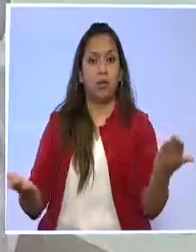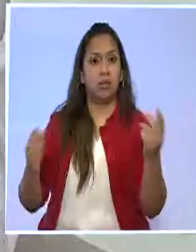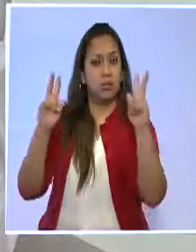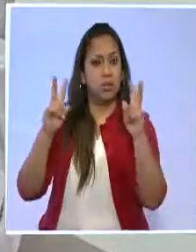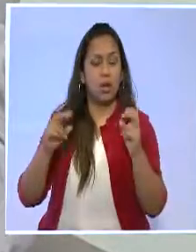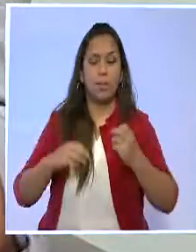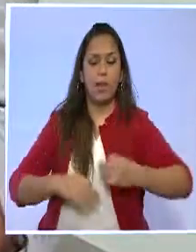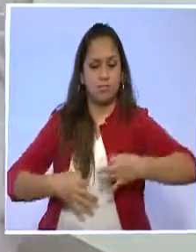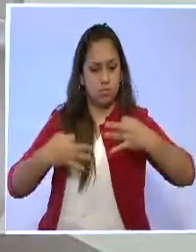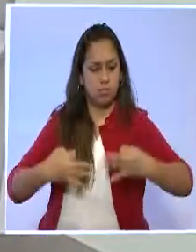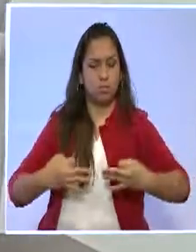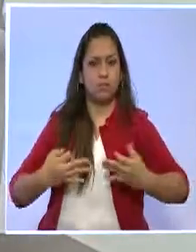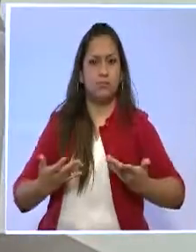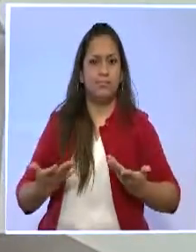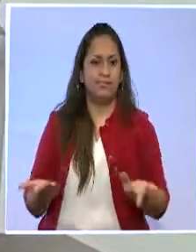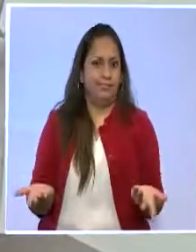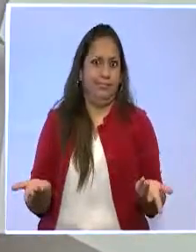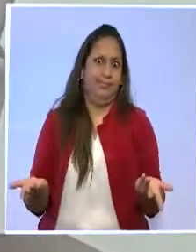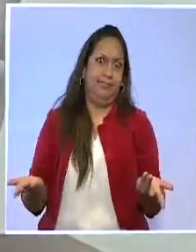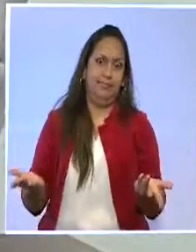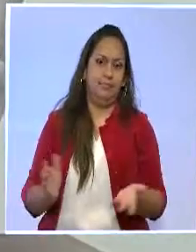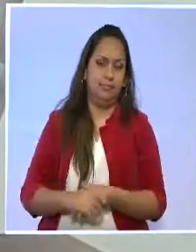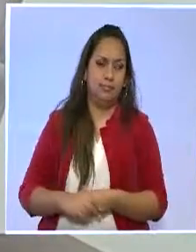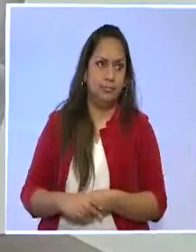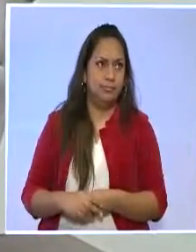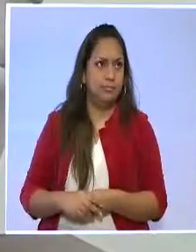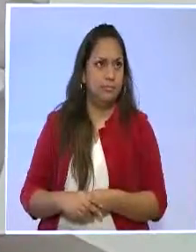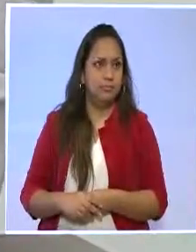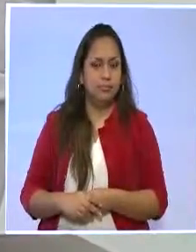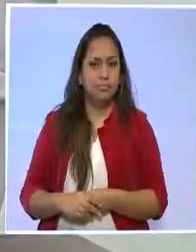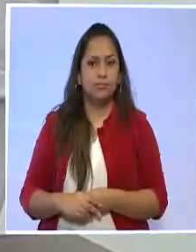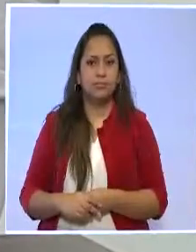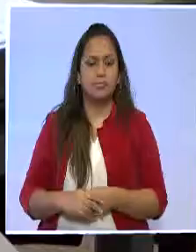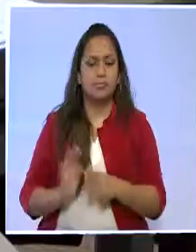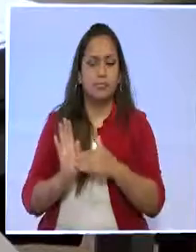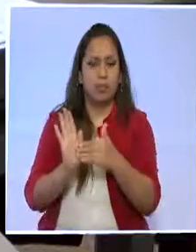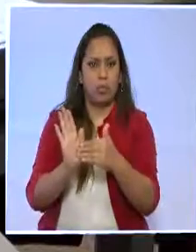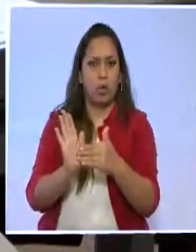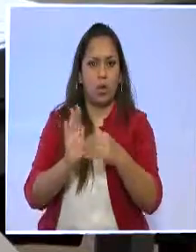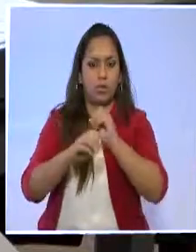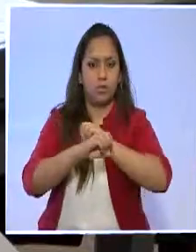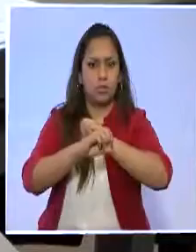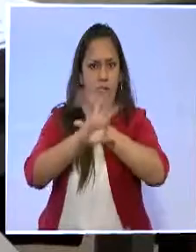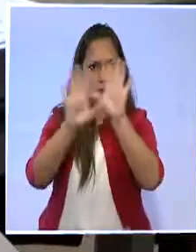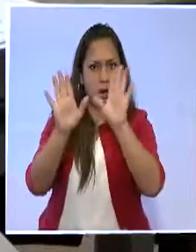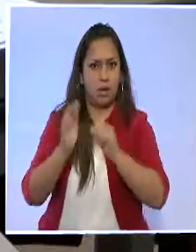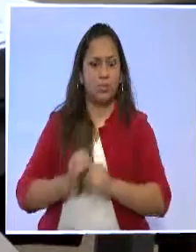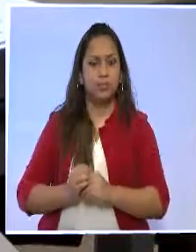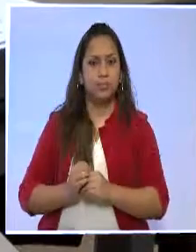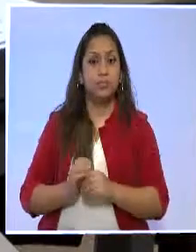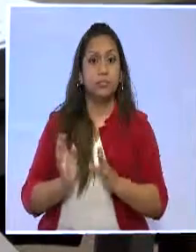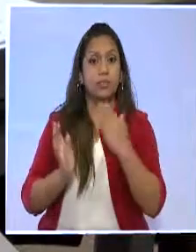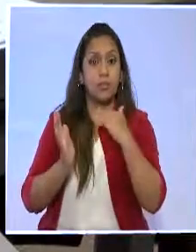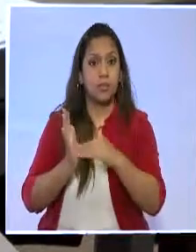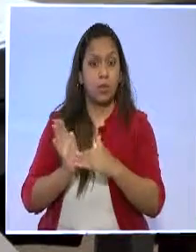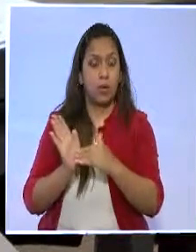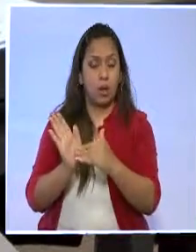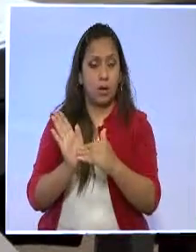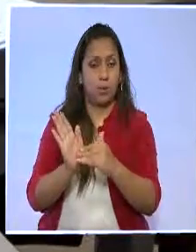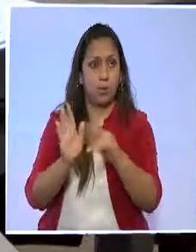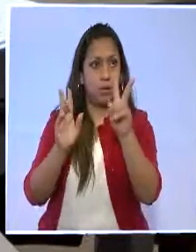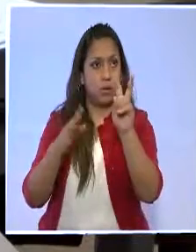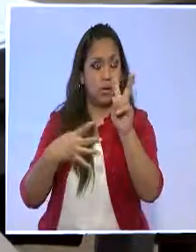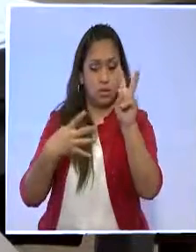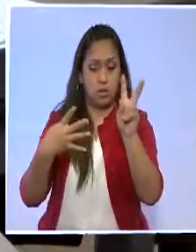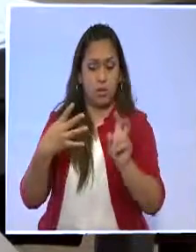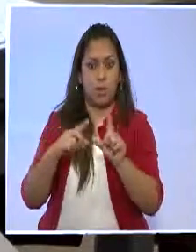cosas tan serias bien vamos a los ejemplos específicos en la presidenta de lo que se ha propuesto el incremento en cada uno de los rubros que